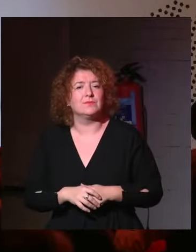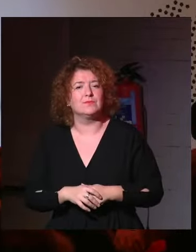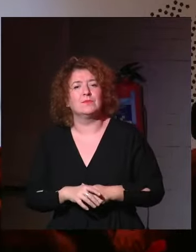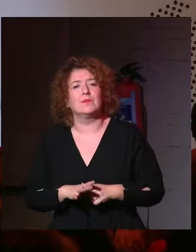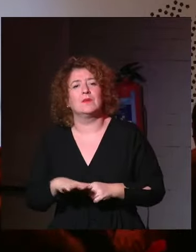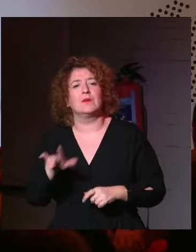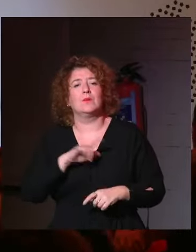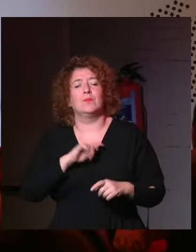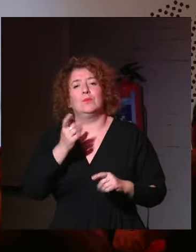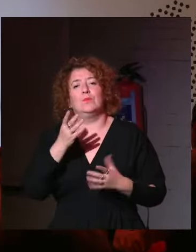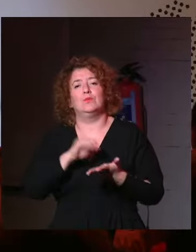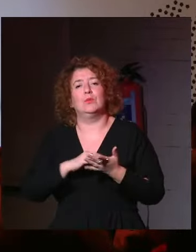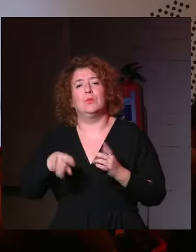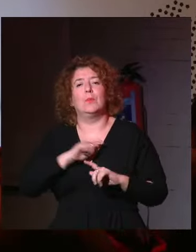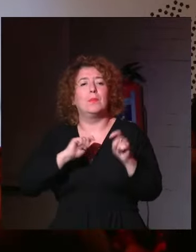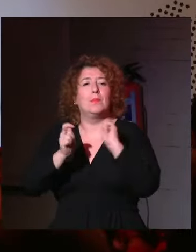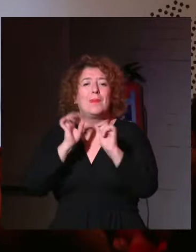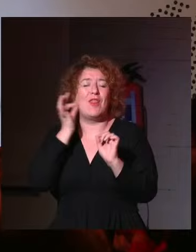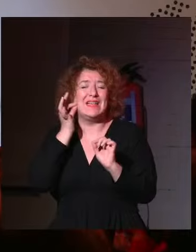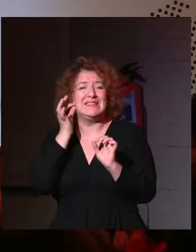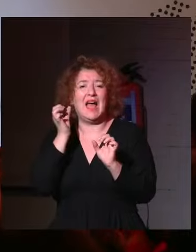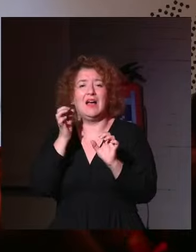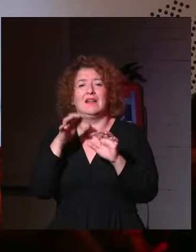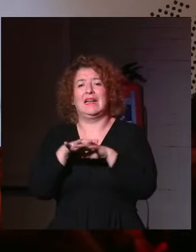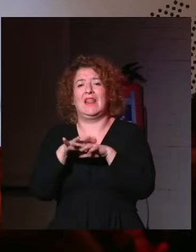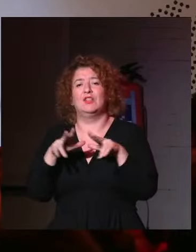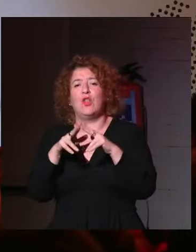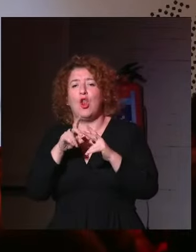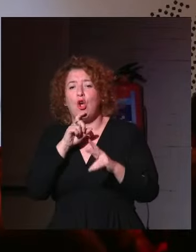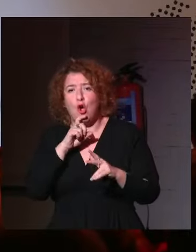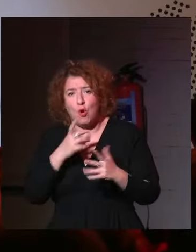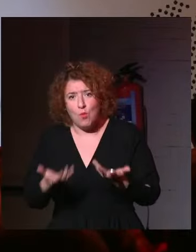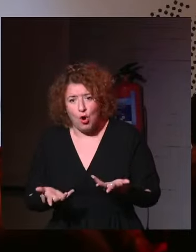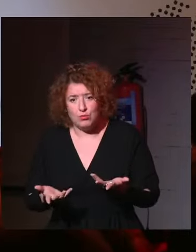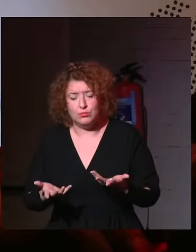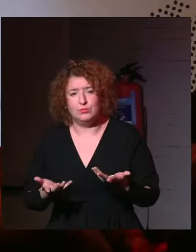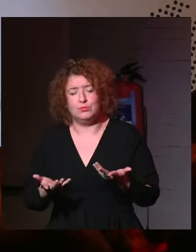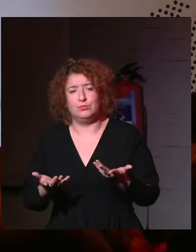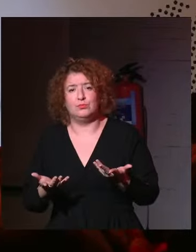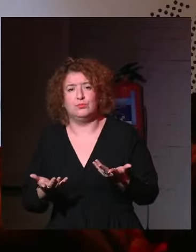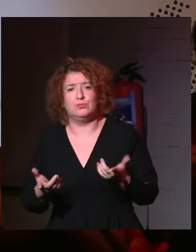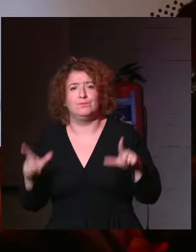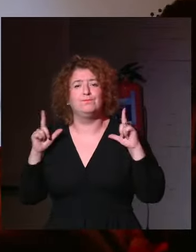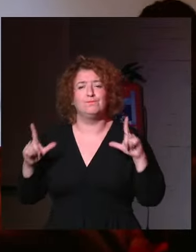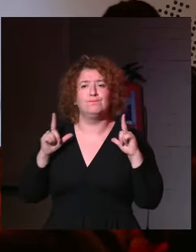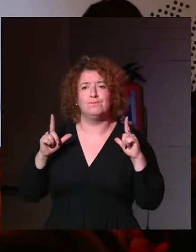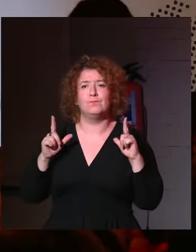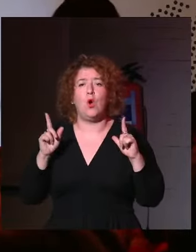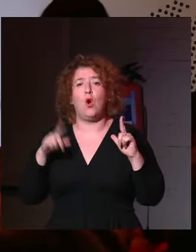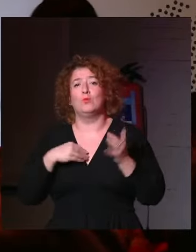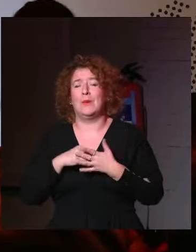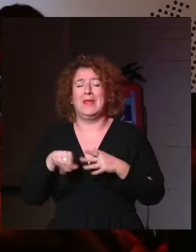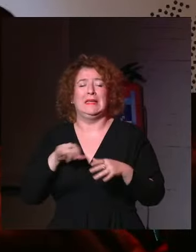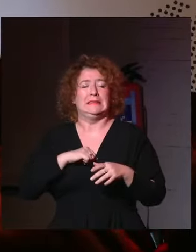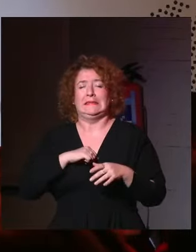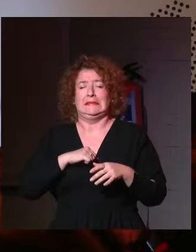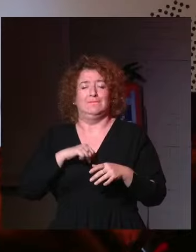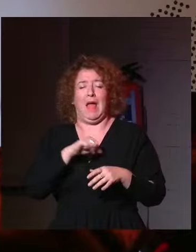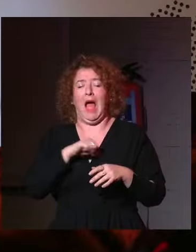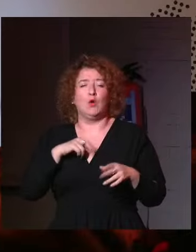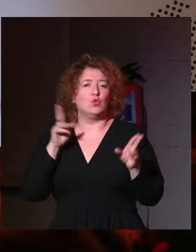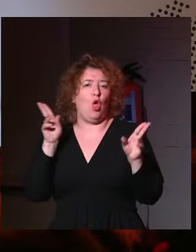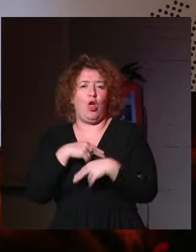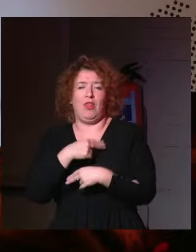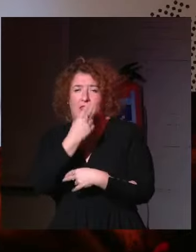comunicadoras abandonan las redes pero también eh cómo se autocensura cómo se